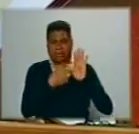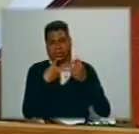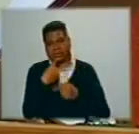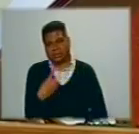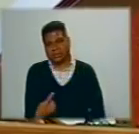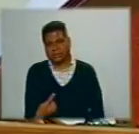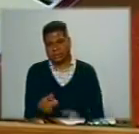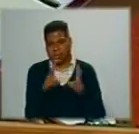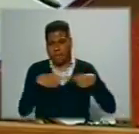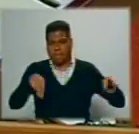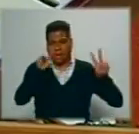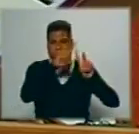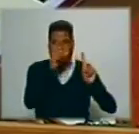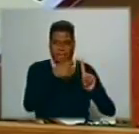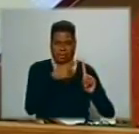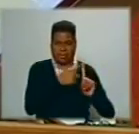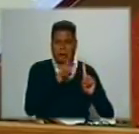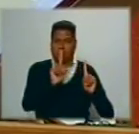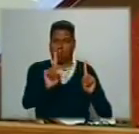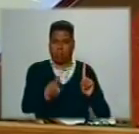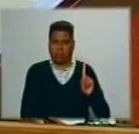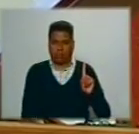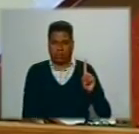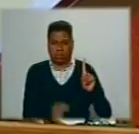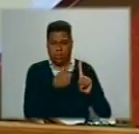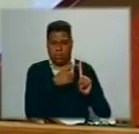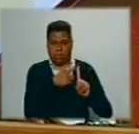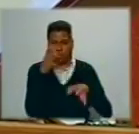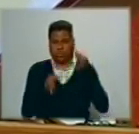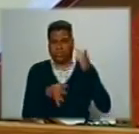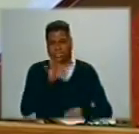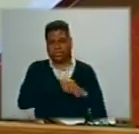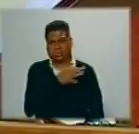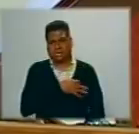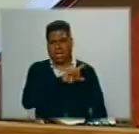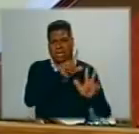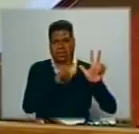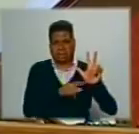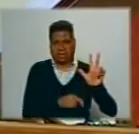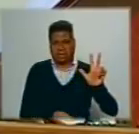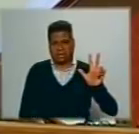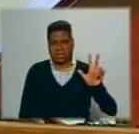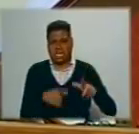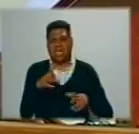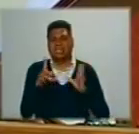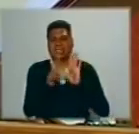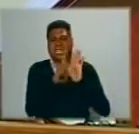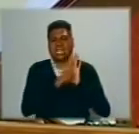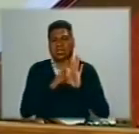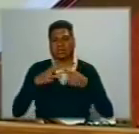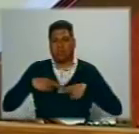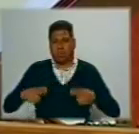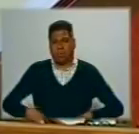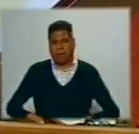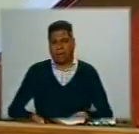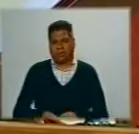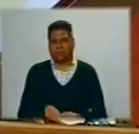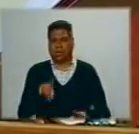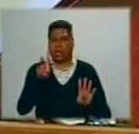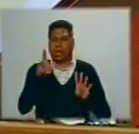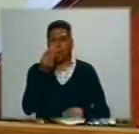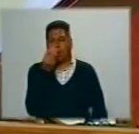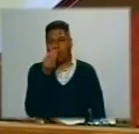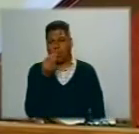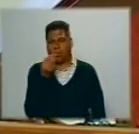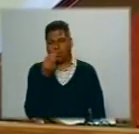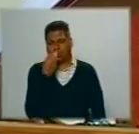siguientes valores y principios. 1. Justicia social. 2. Igualdad. 3. Preeminencia de los derechos humanos. 4. Seguridad y soberanía alimentaria. 5.